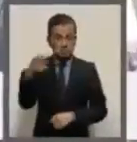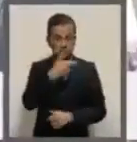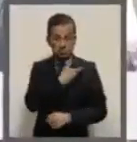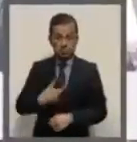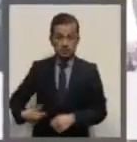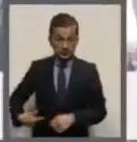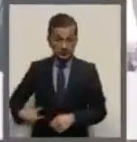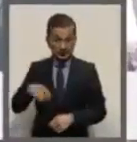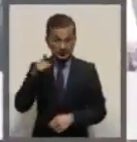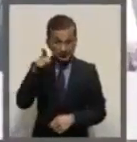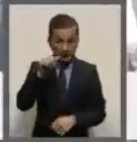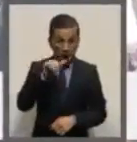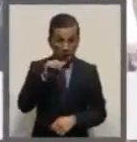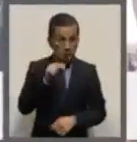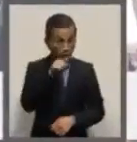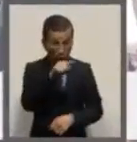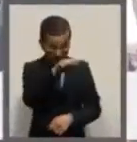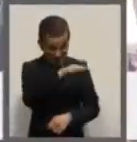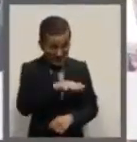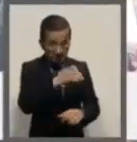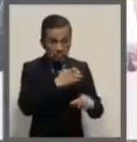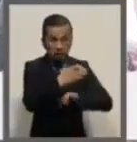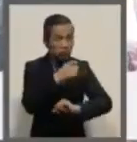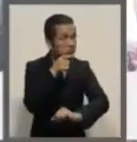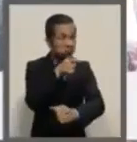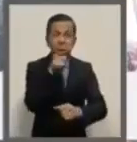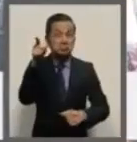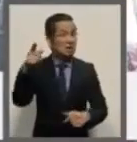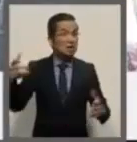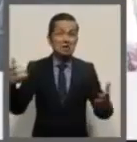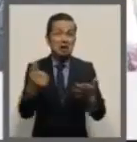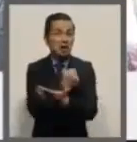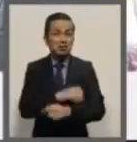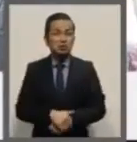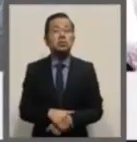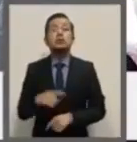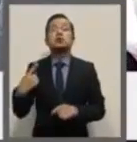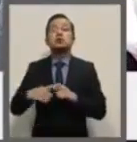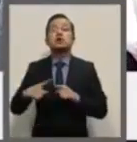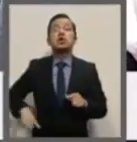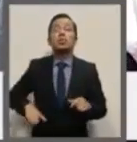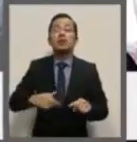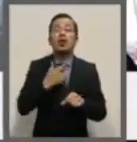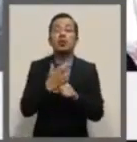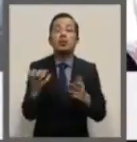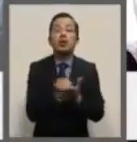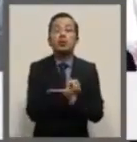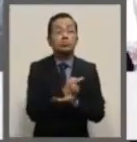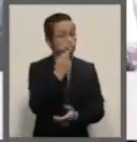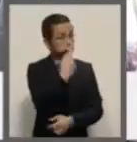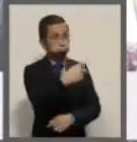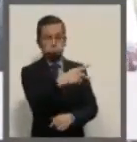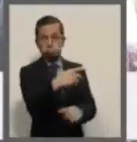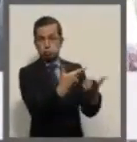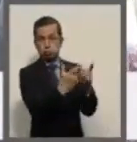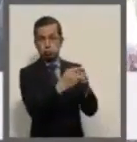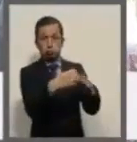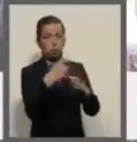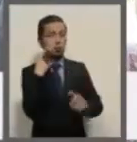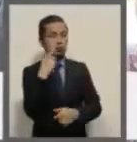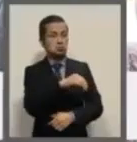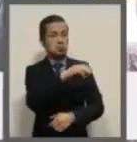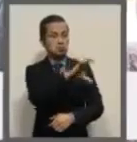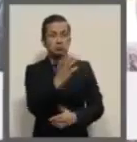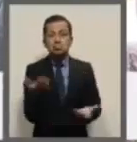Manuel ganó la elección presidencial en esa entidad y la gobernatura la ganó un candidato de Movimiento Ciudadano. Ahí está claro que